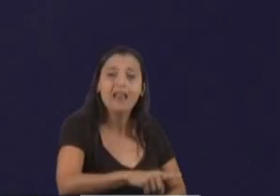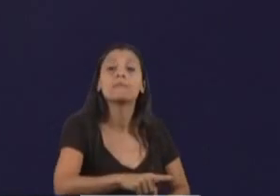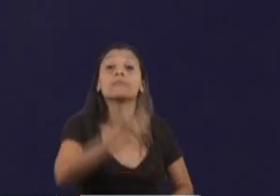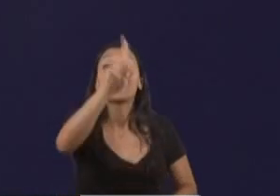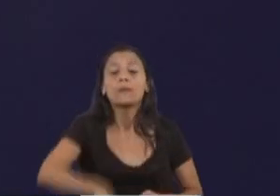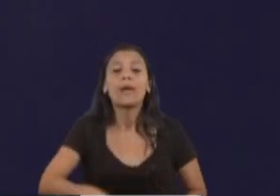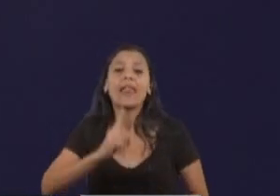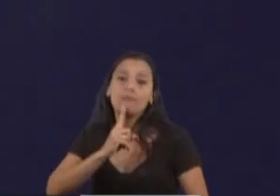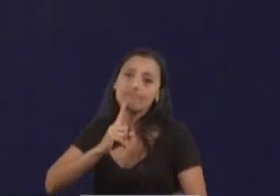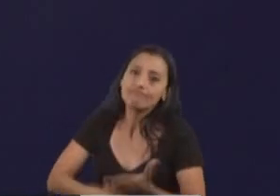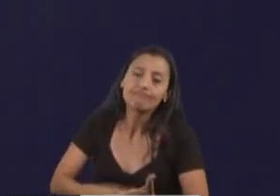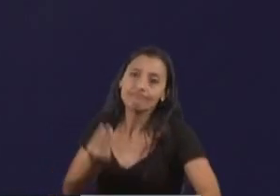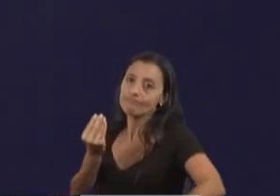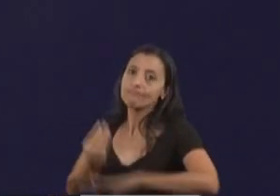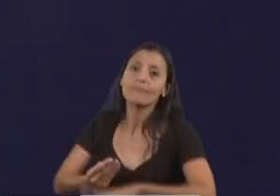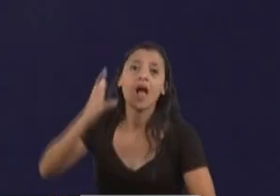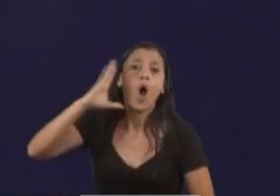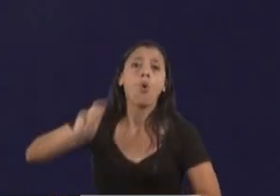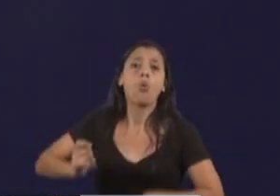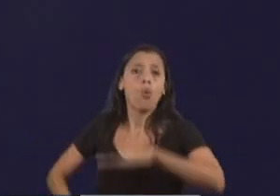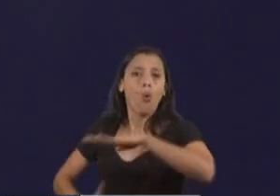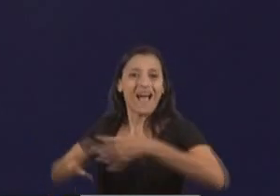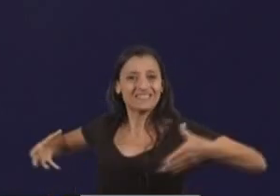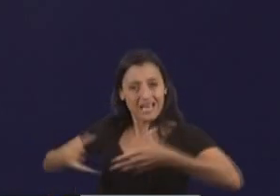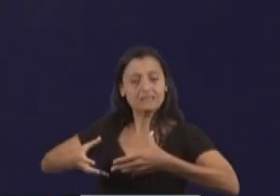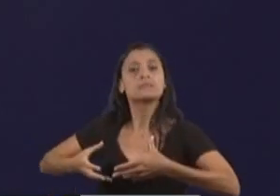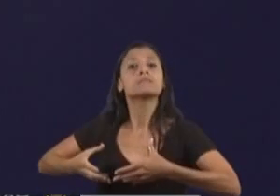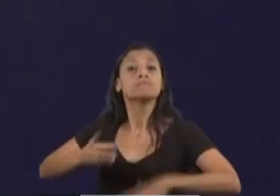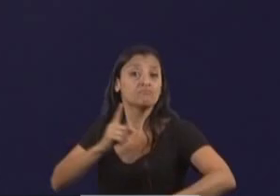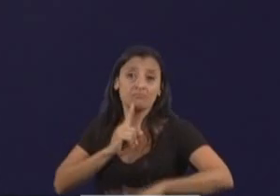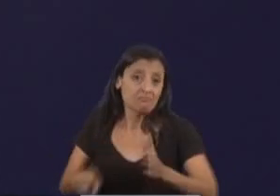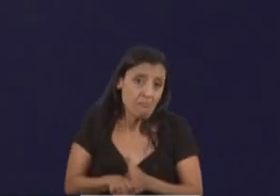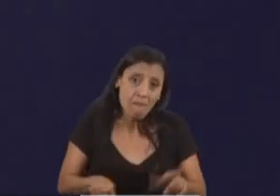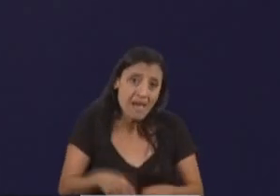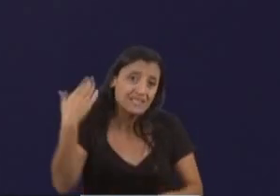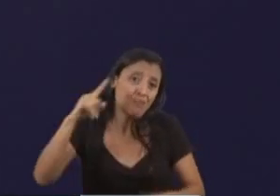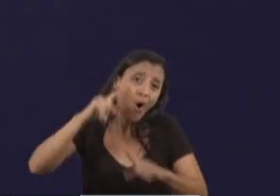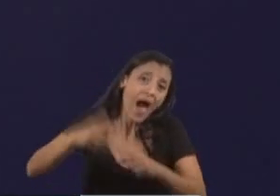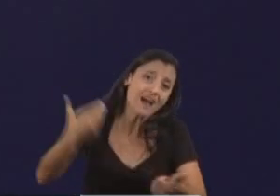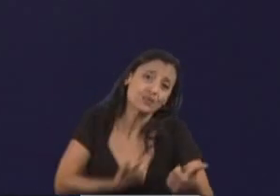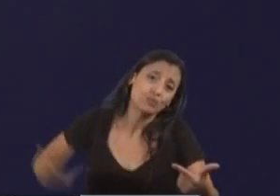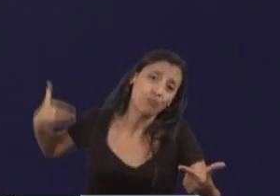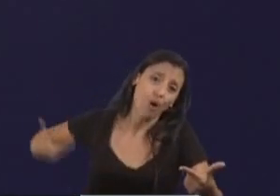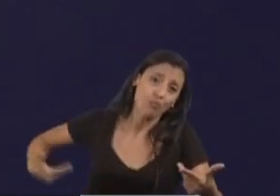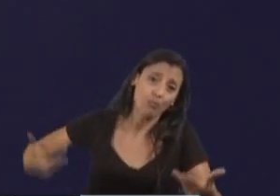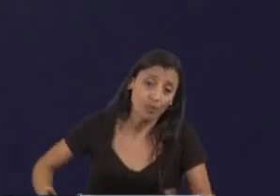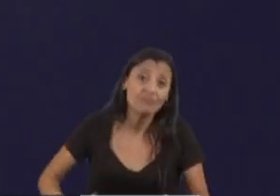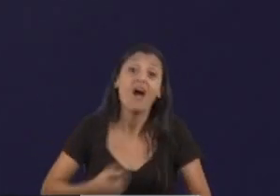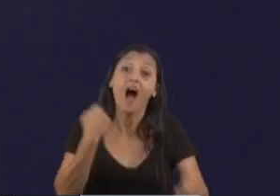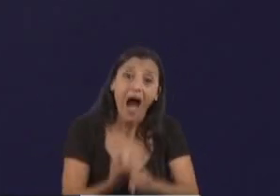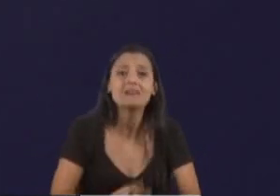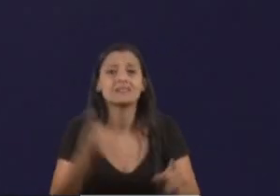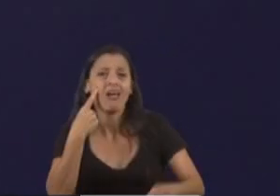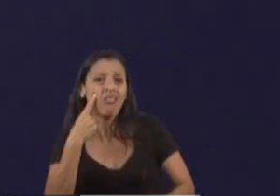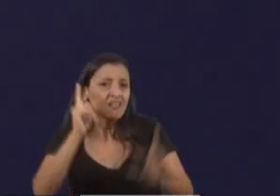en comisión ha sido utilizado por todo el espectro político, incluso peronistas, que van